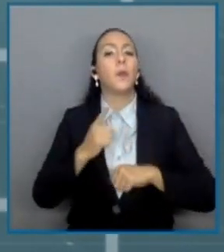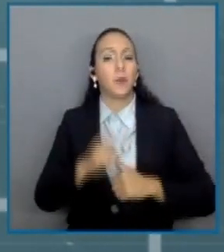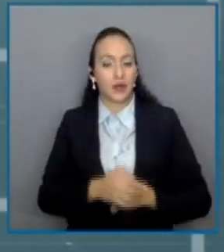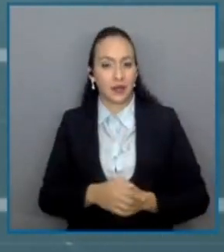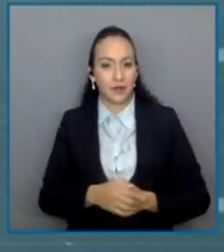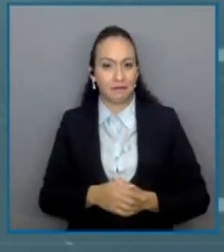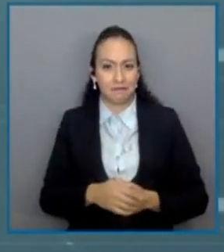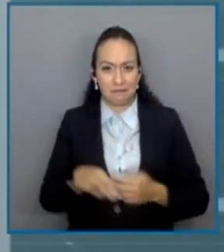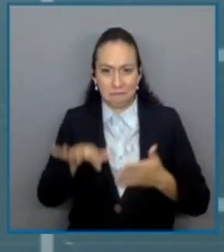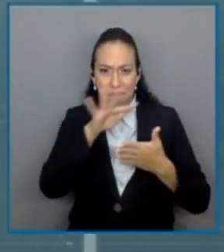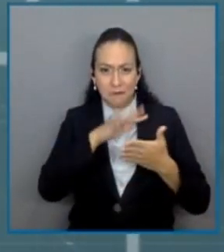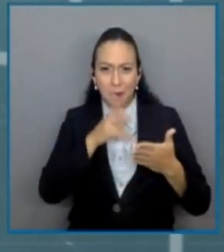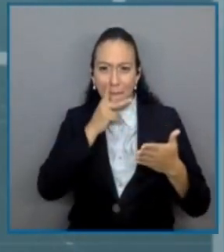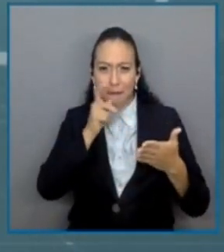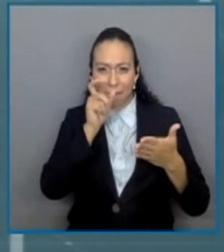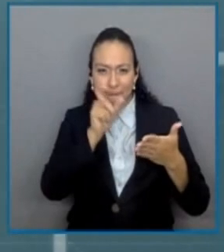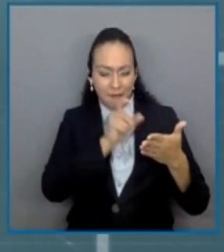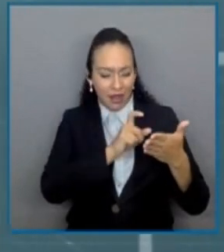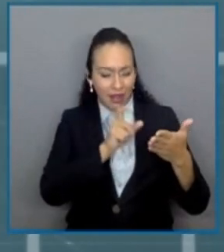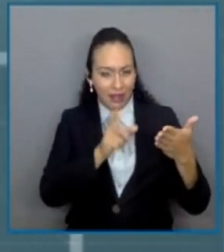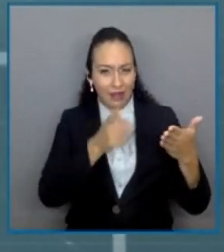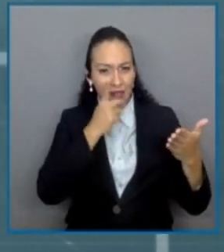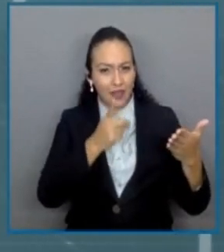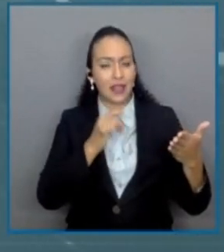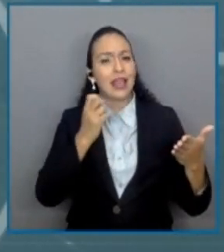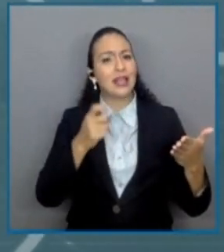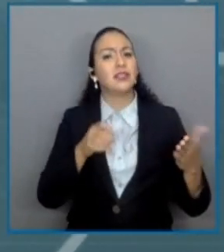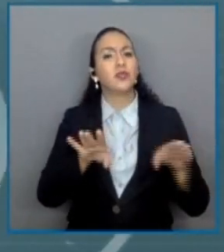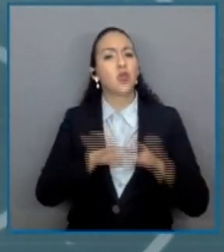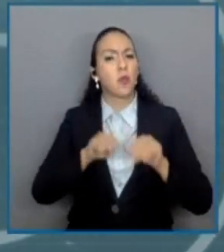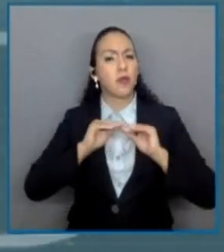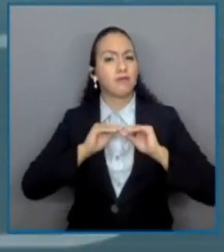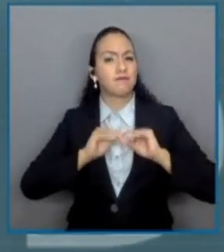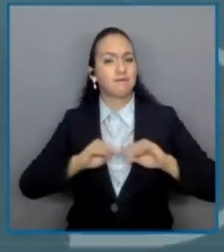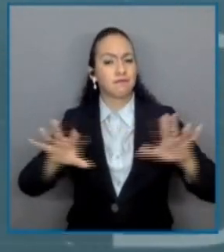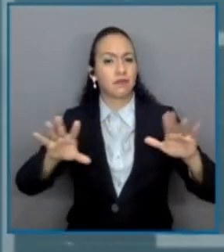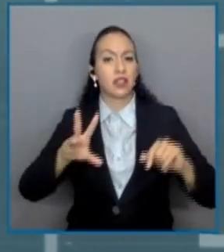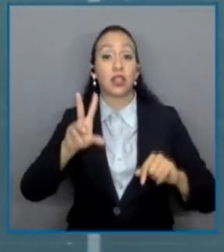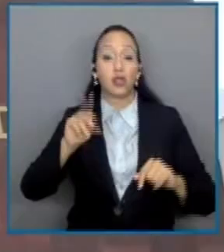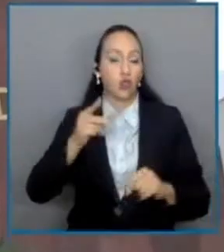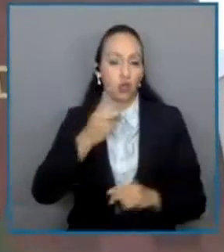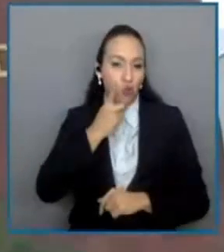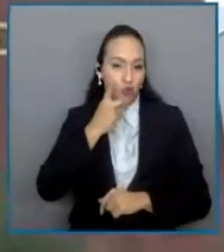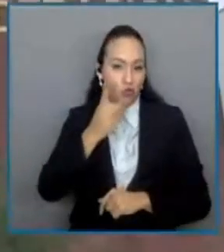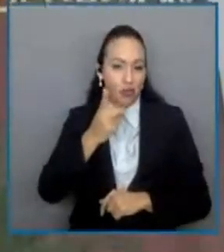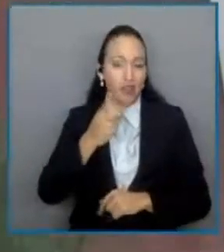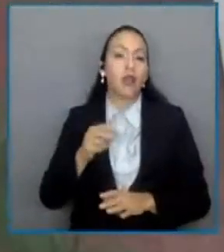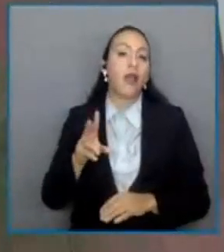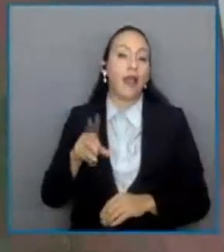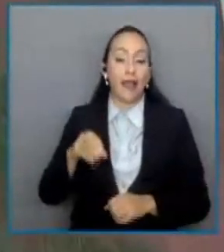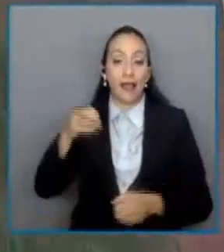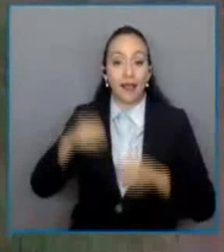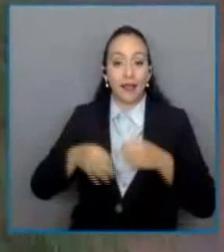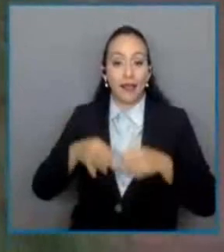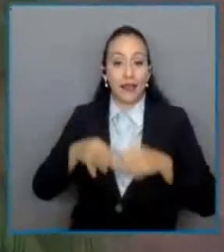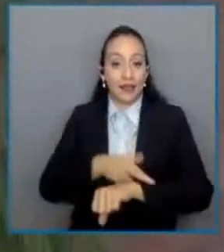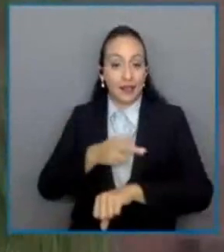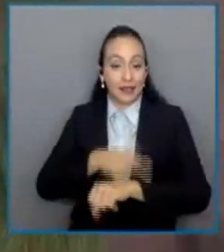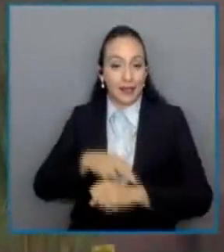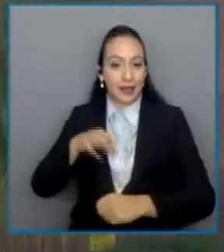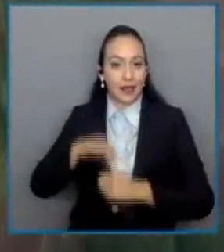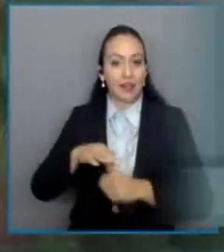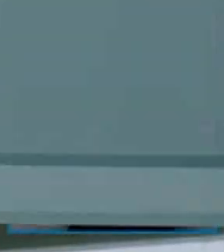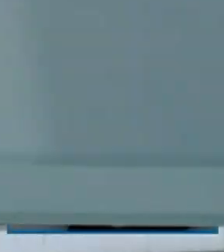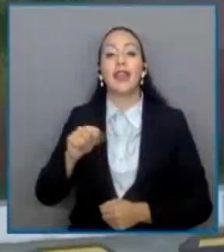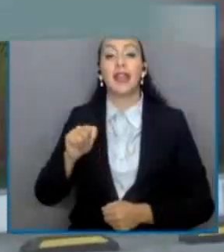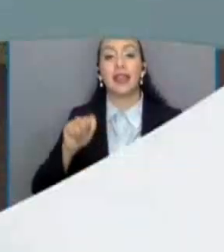se concluyó que el mensaje es genérico y no es posible advertir alguna referencia al proceso electoral de San Pedro Tlaquepaque.